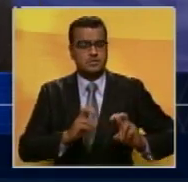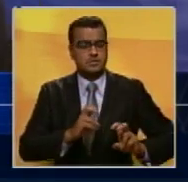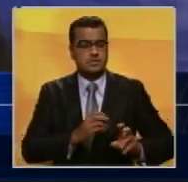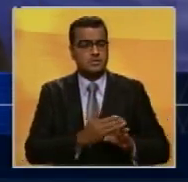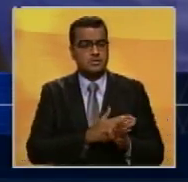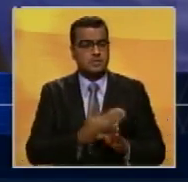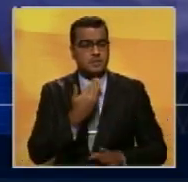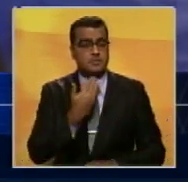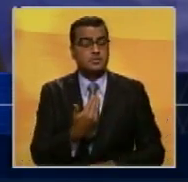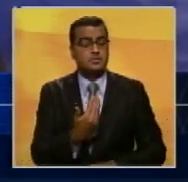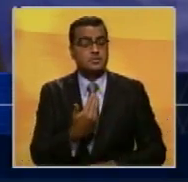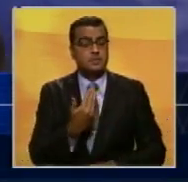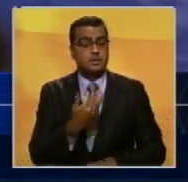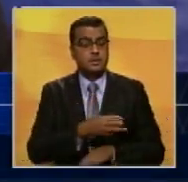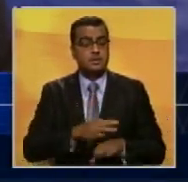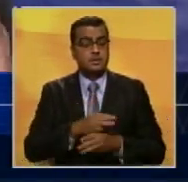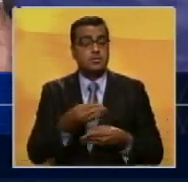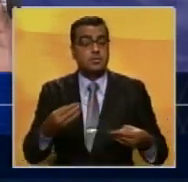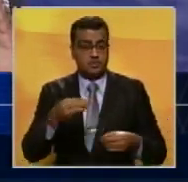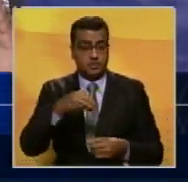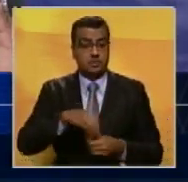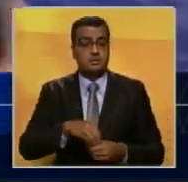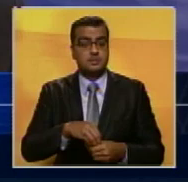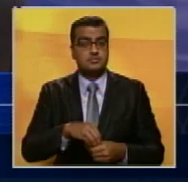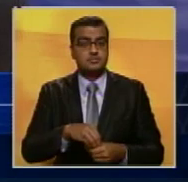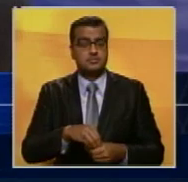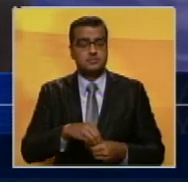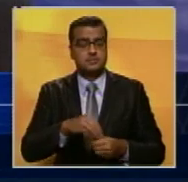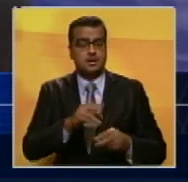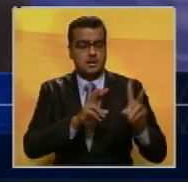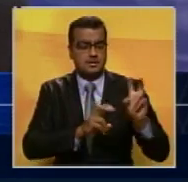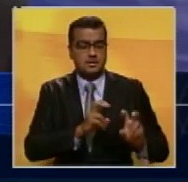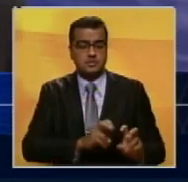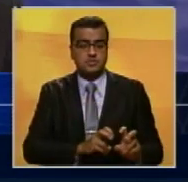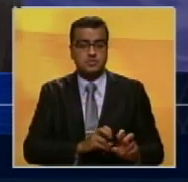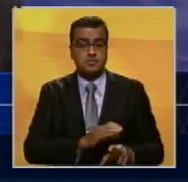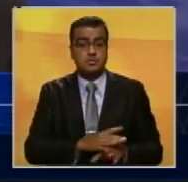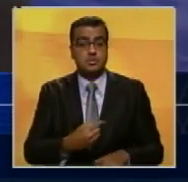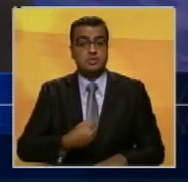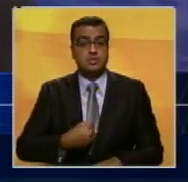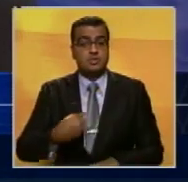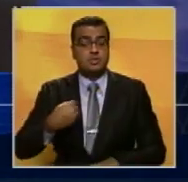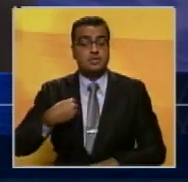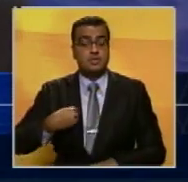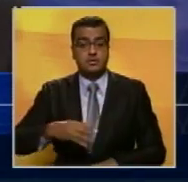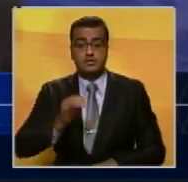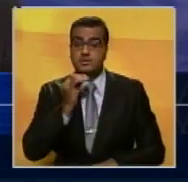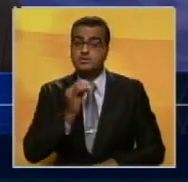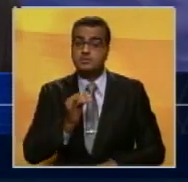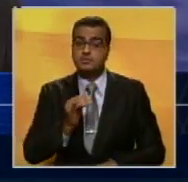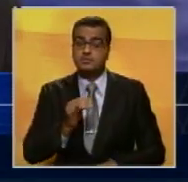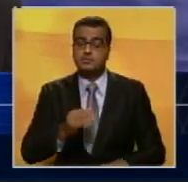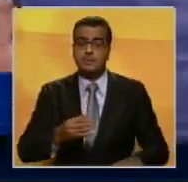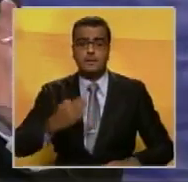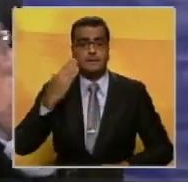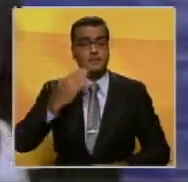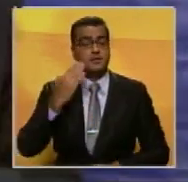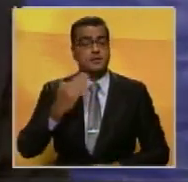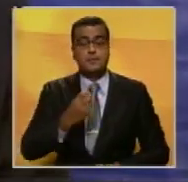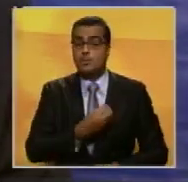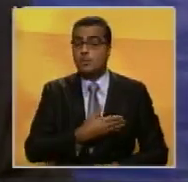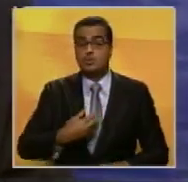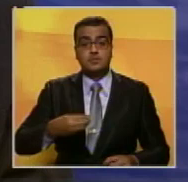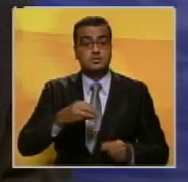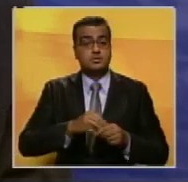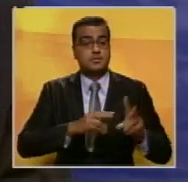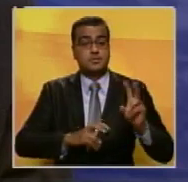¿Le permitieron al Ministerio Público acceder a la experticia forense? Porque tengo la información que la parte militar no quiere darle acceso